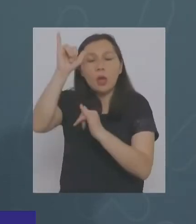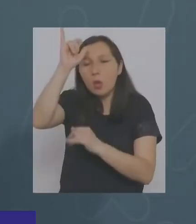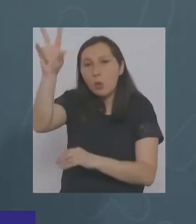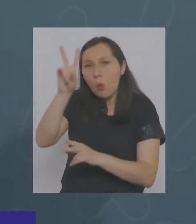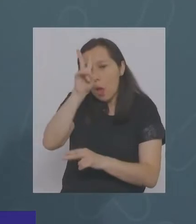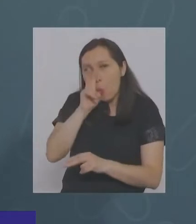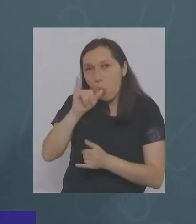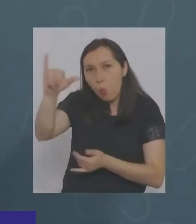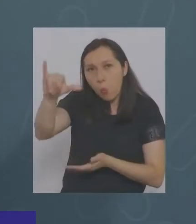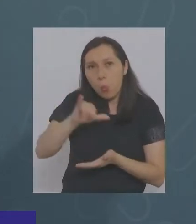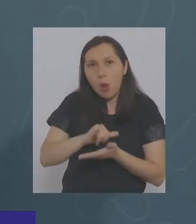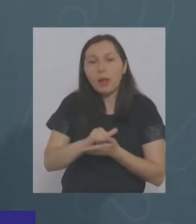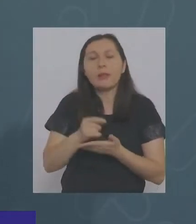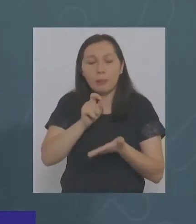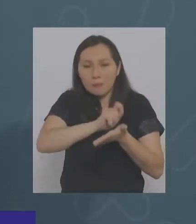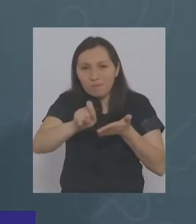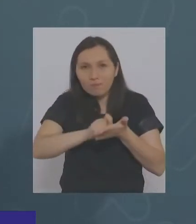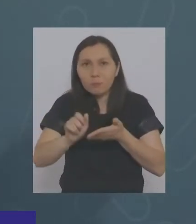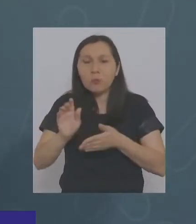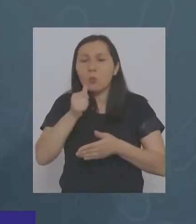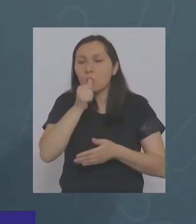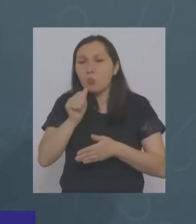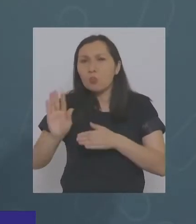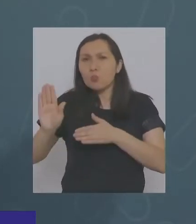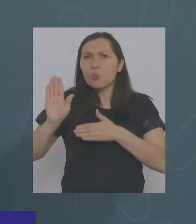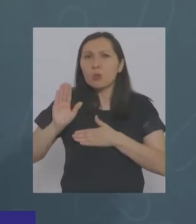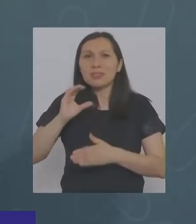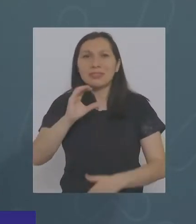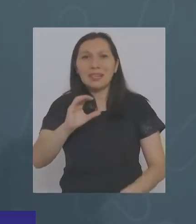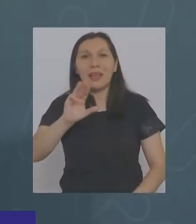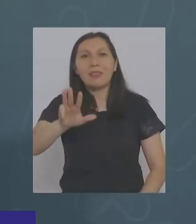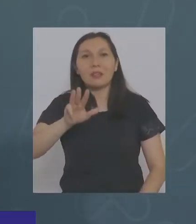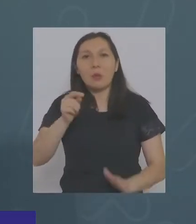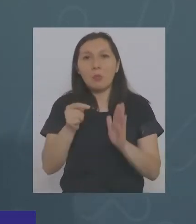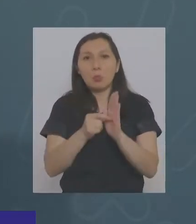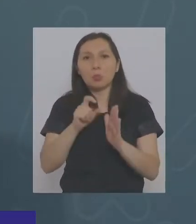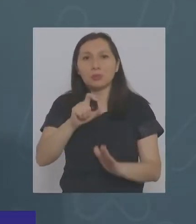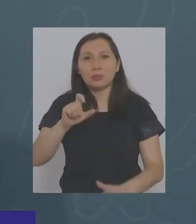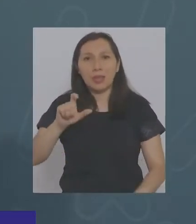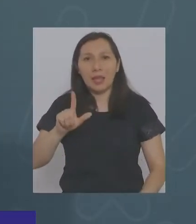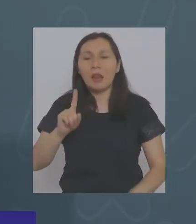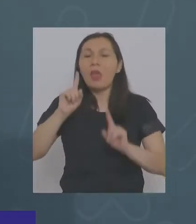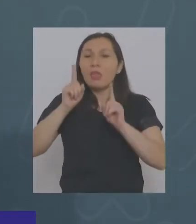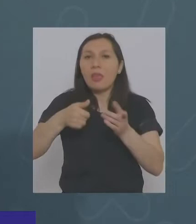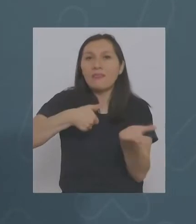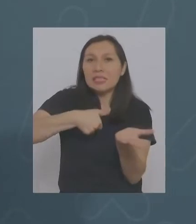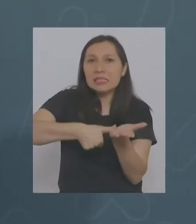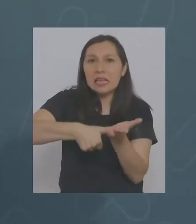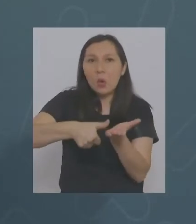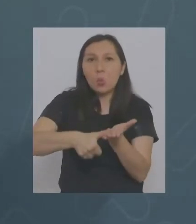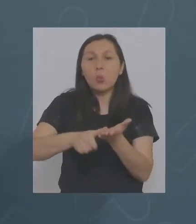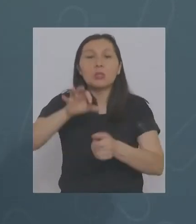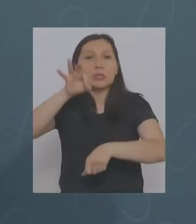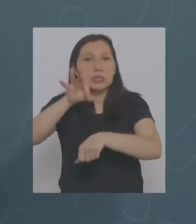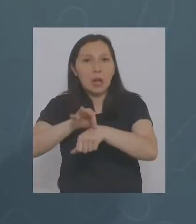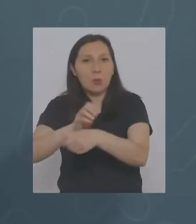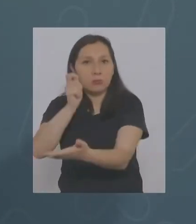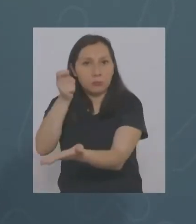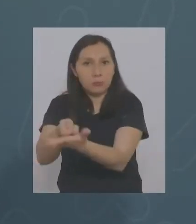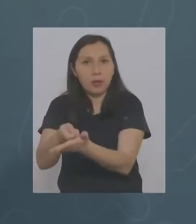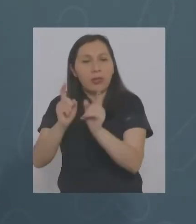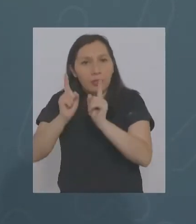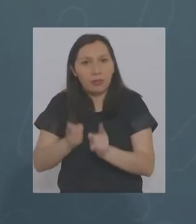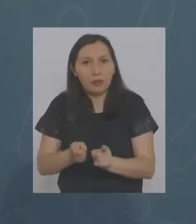llenar la declaración jurada en la página C19.cl, tendrán que contar con un seguro de salud y serán